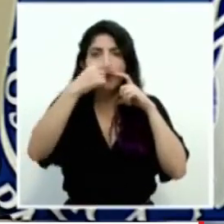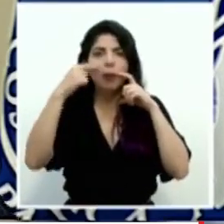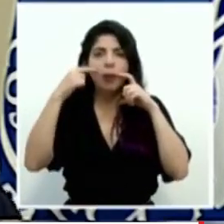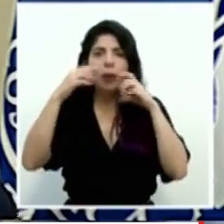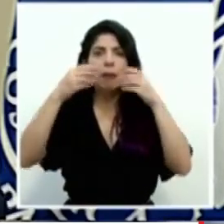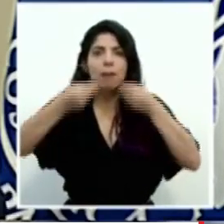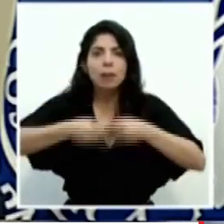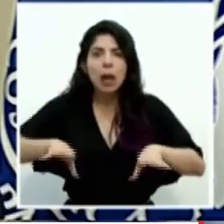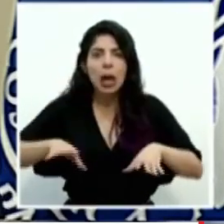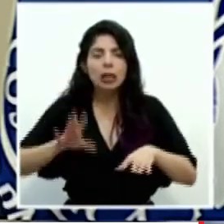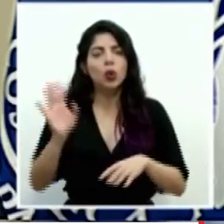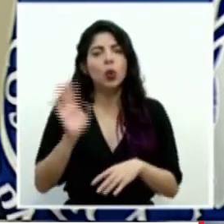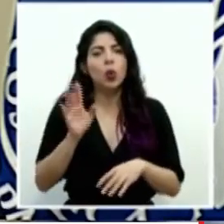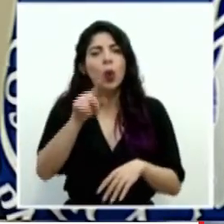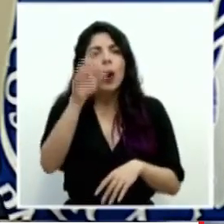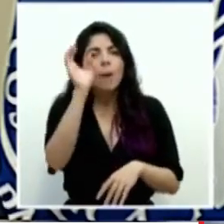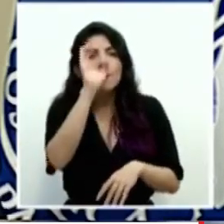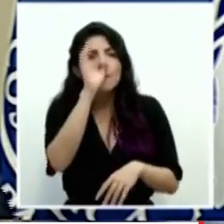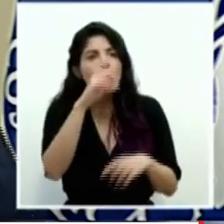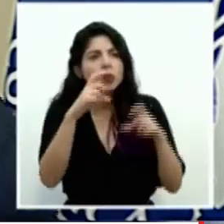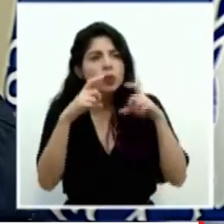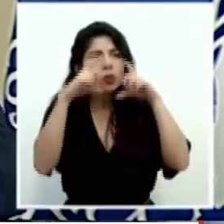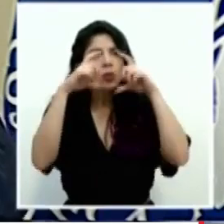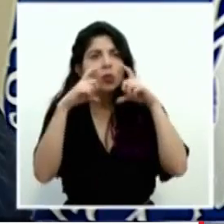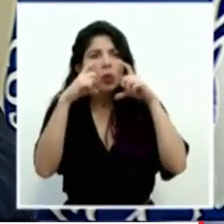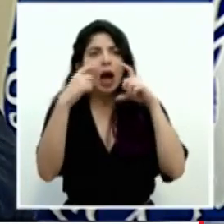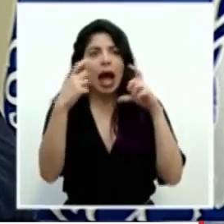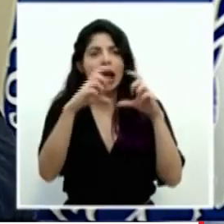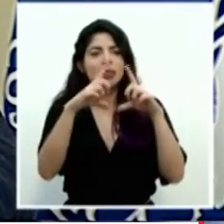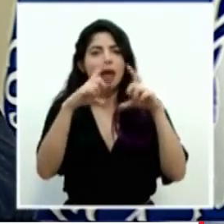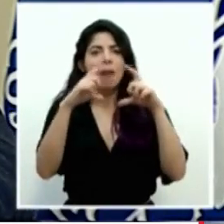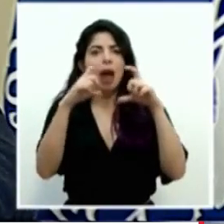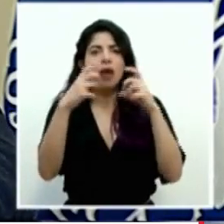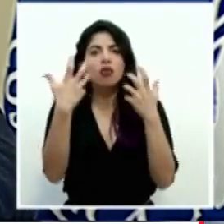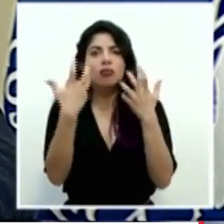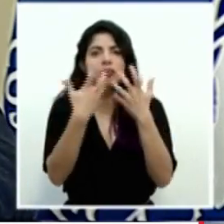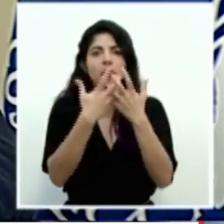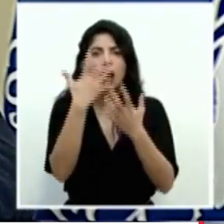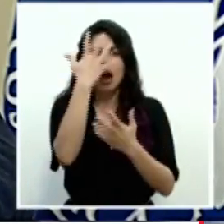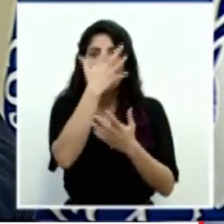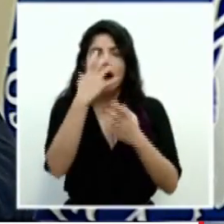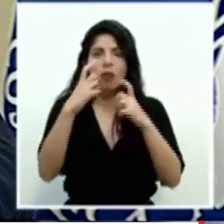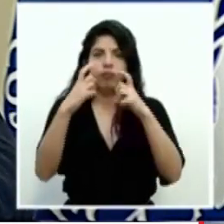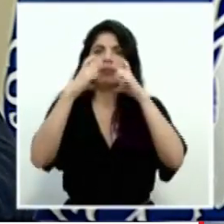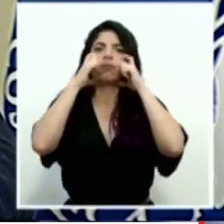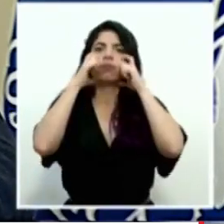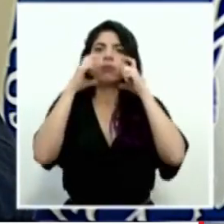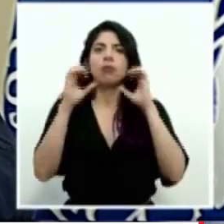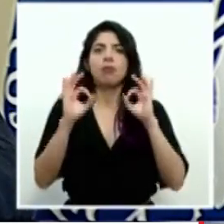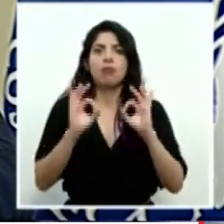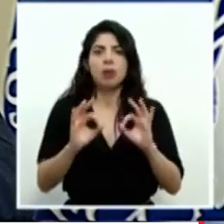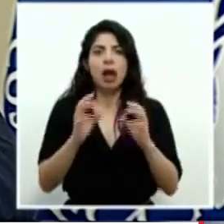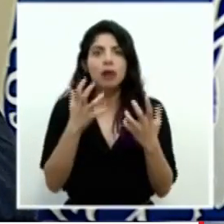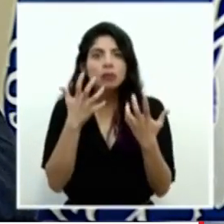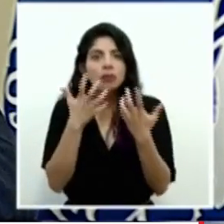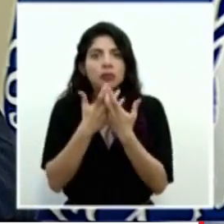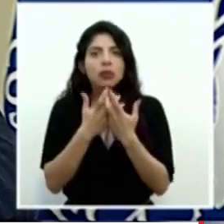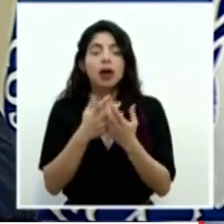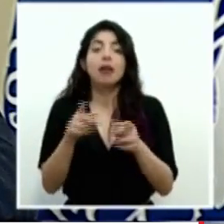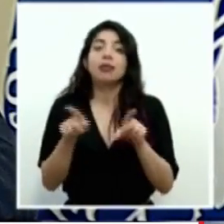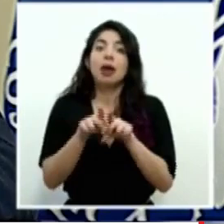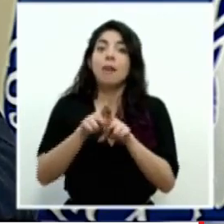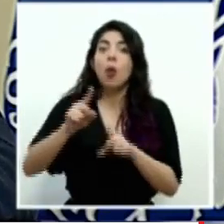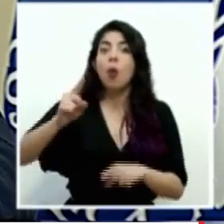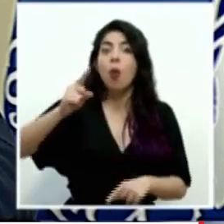en realidad sí. Entonces tiene que ser un ajuste también el más adecuado, y eventualmente donde sí se obliga, que hay una